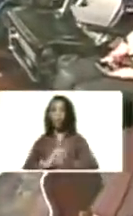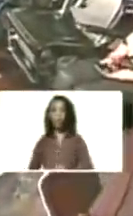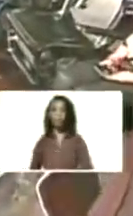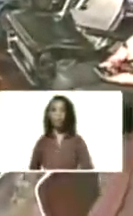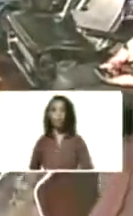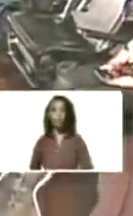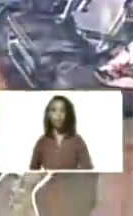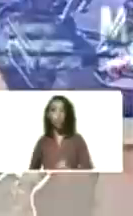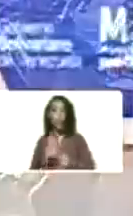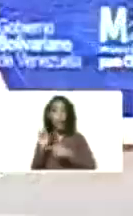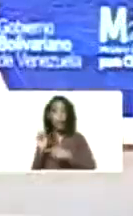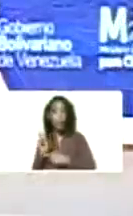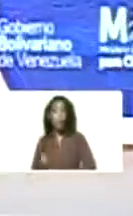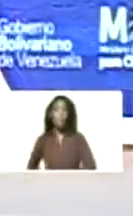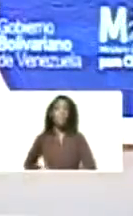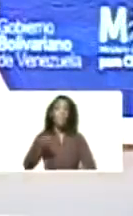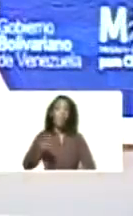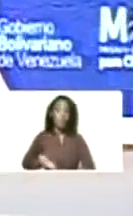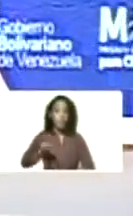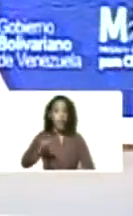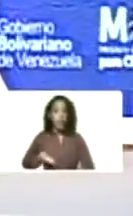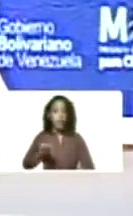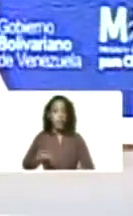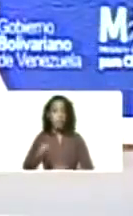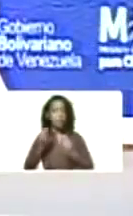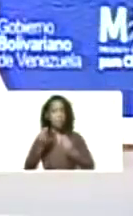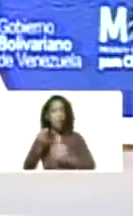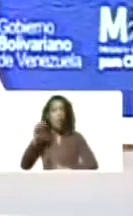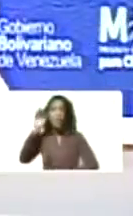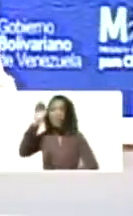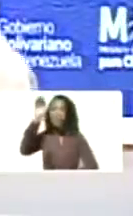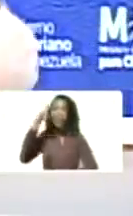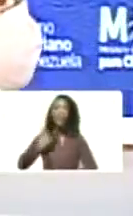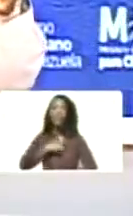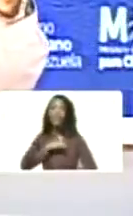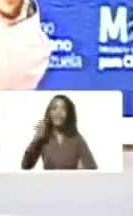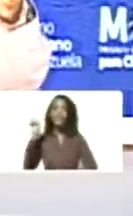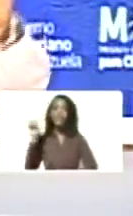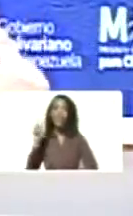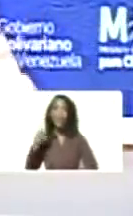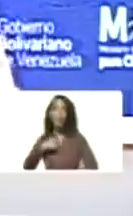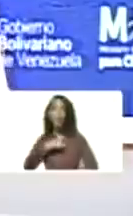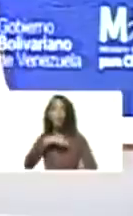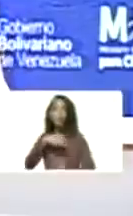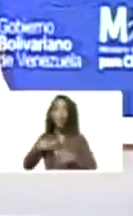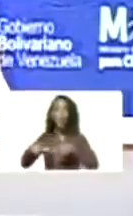es tan importante para el futuro de nuestra Venezuela y de nuestra región.